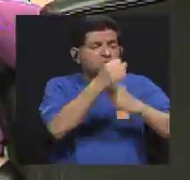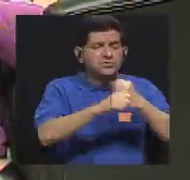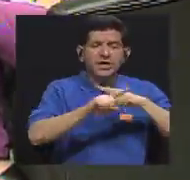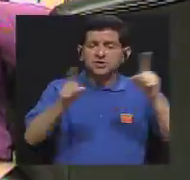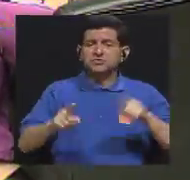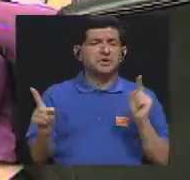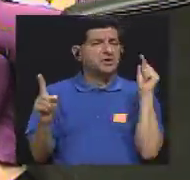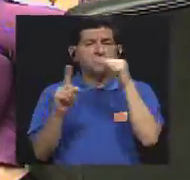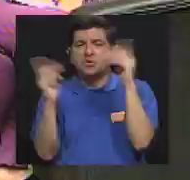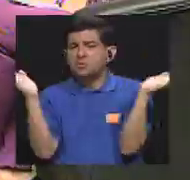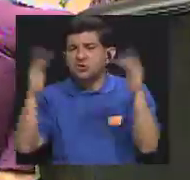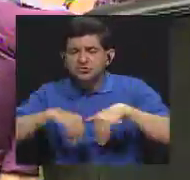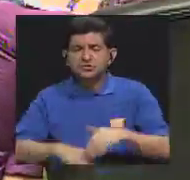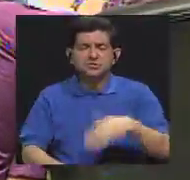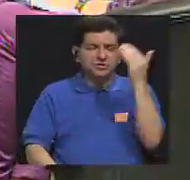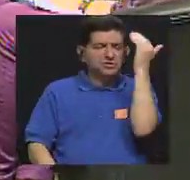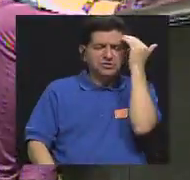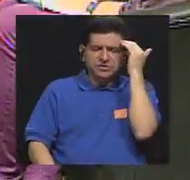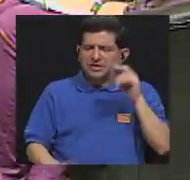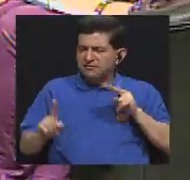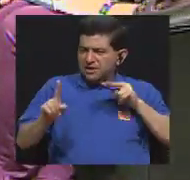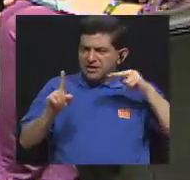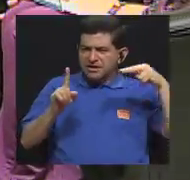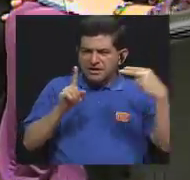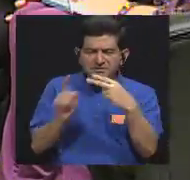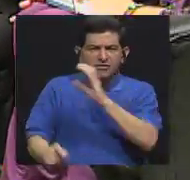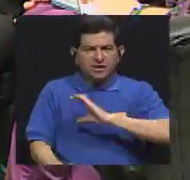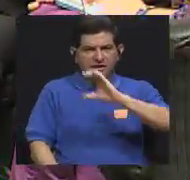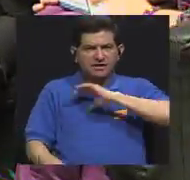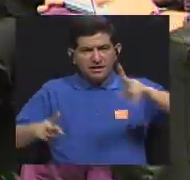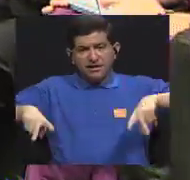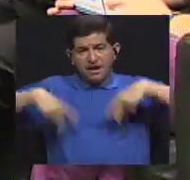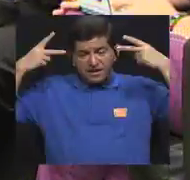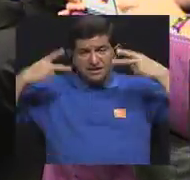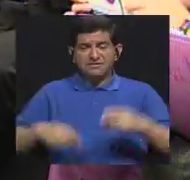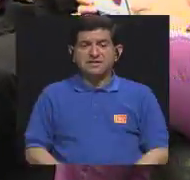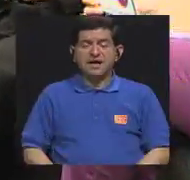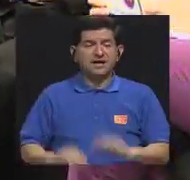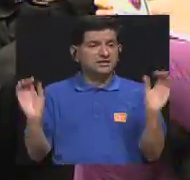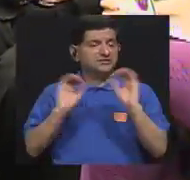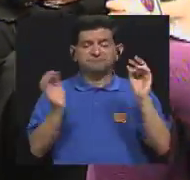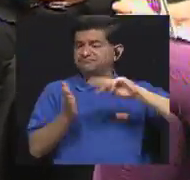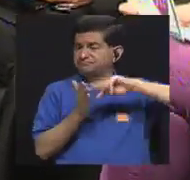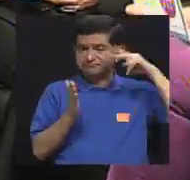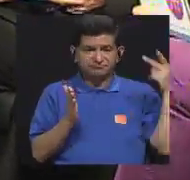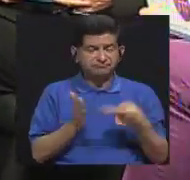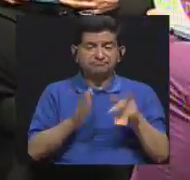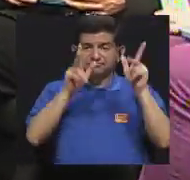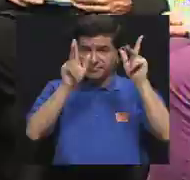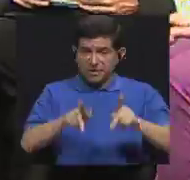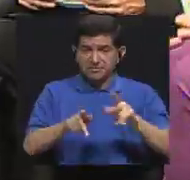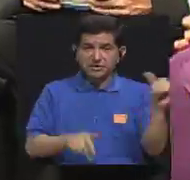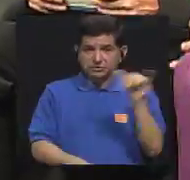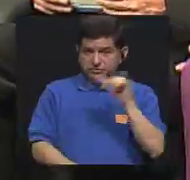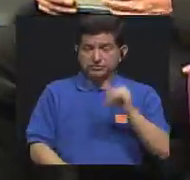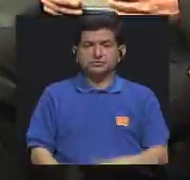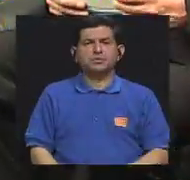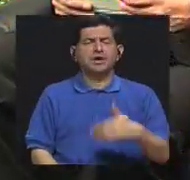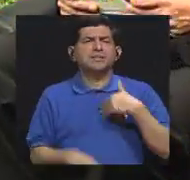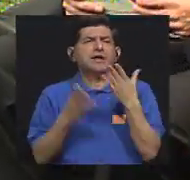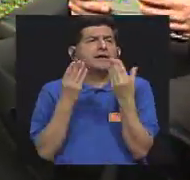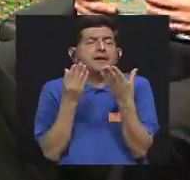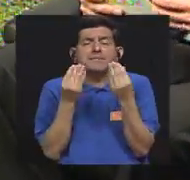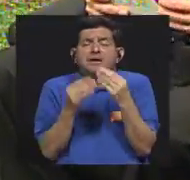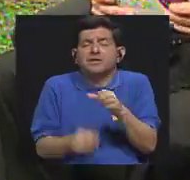vivir o no sabemos desde dónde enfocar mejor nuestra calidad de vida, esto no va a llegar a nada, ¿verdad? O sea, ¿cuánta gente también tiene